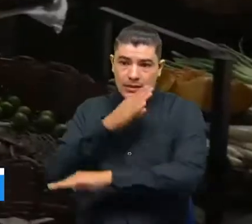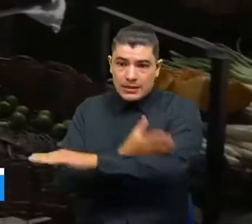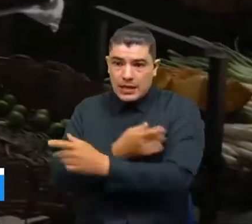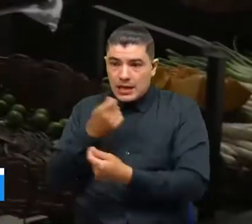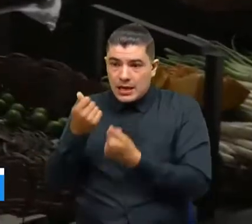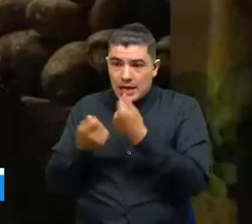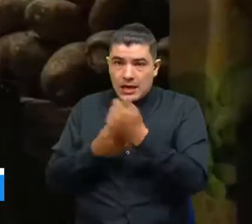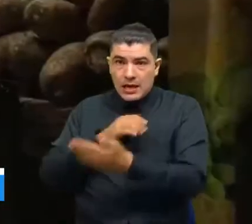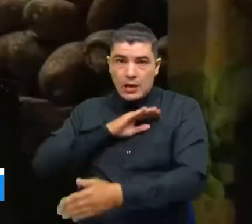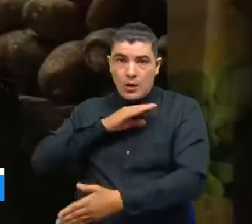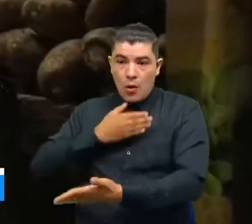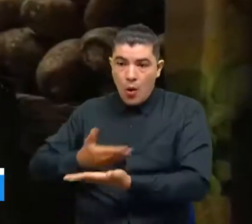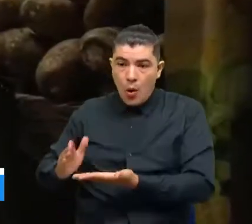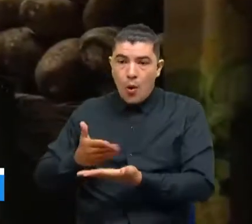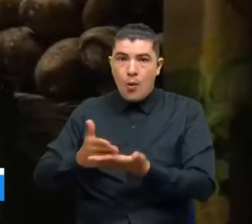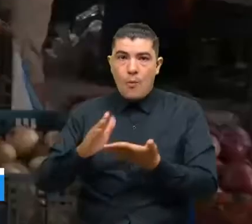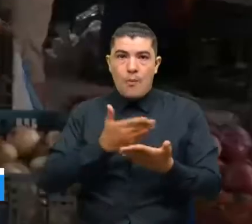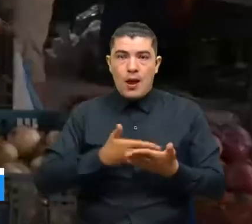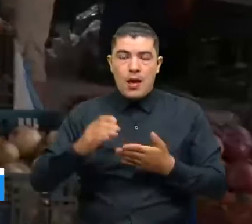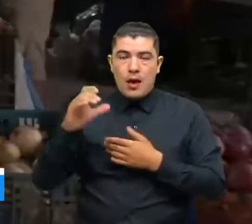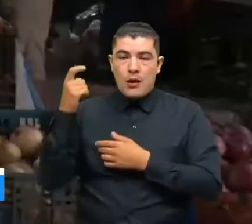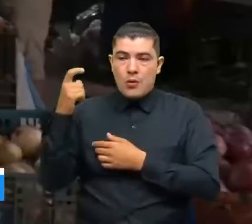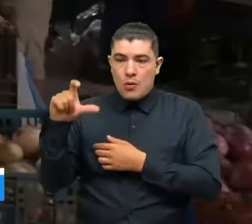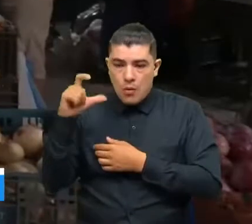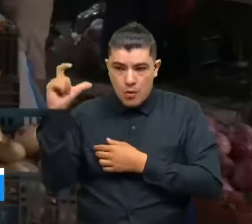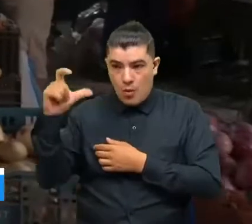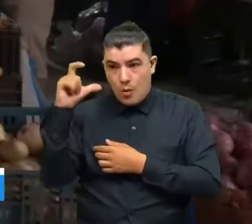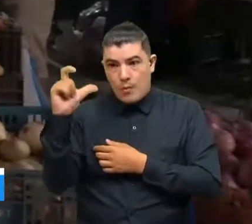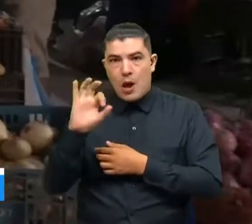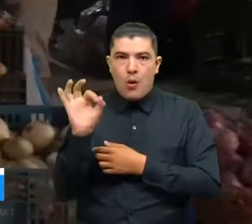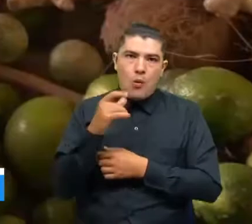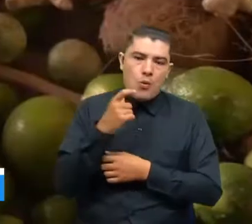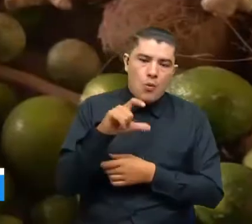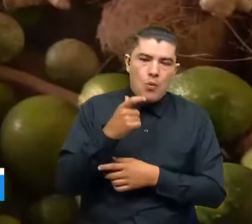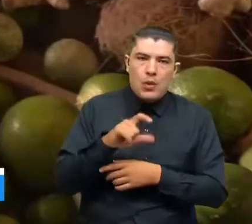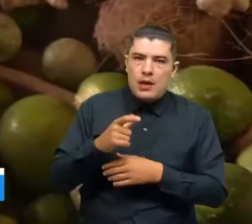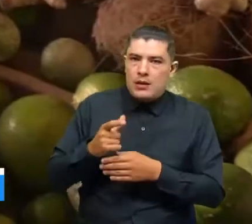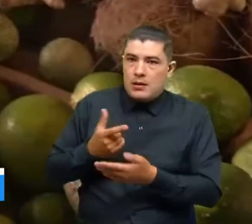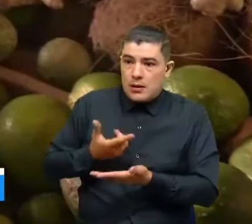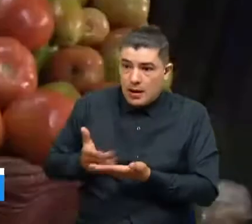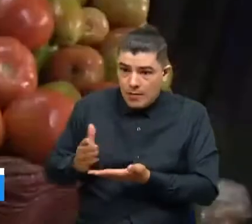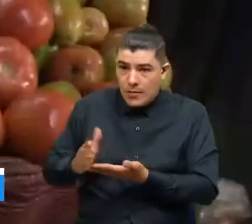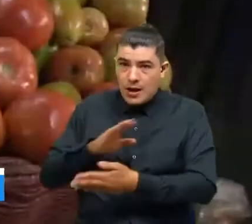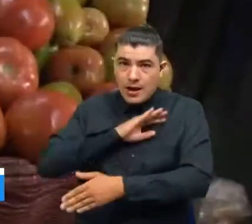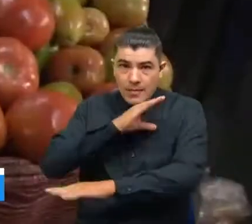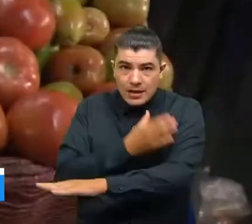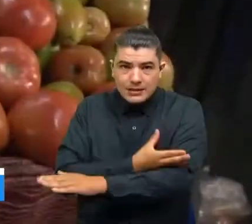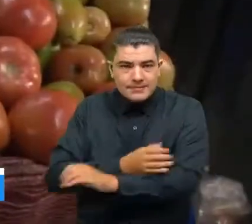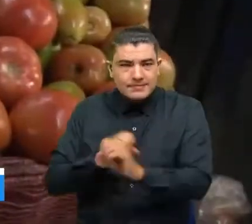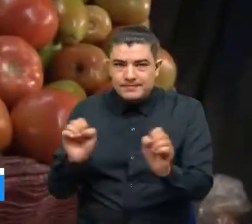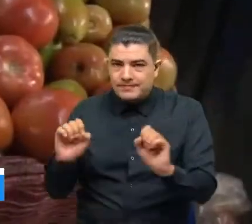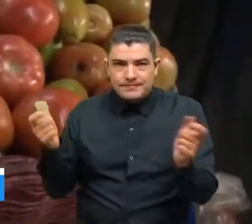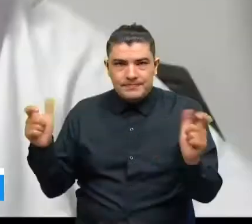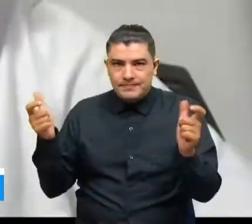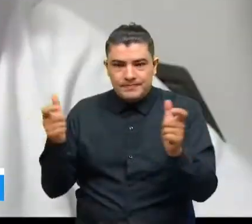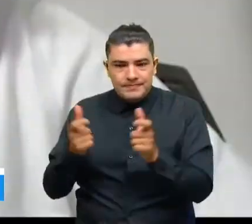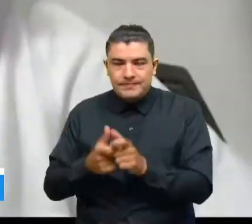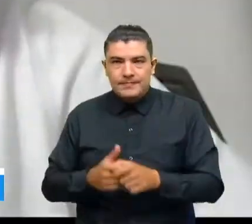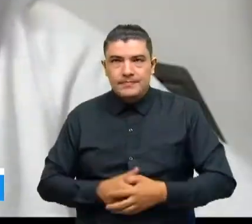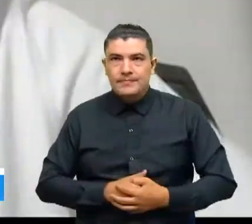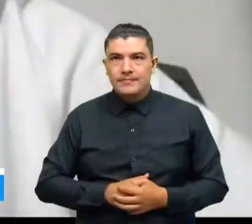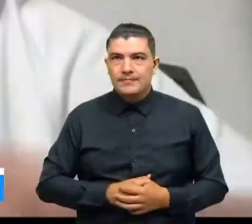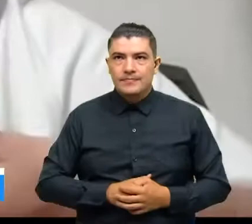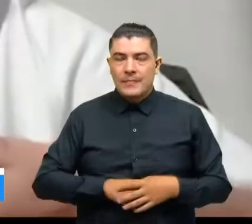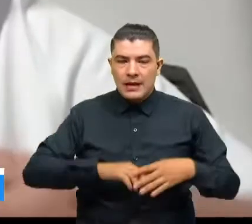colombianos y cucuteños ha disminuido lo que se ve reflejado en las compras y ventas de la canasta familiar reactivación